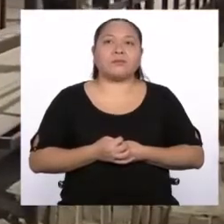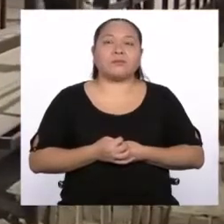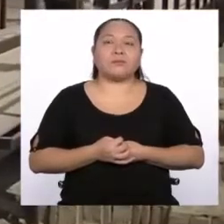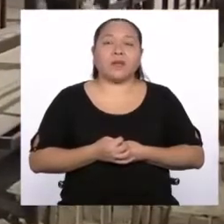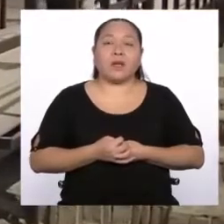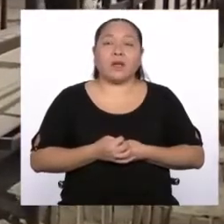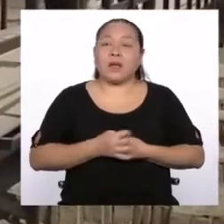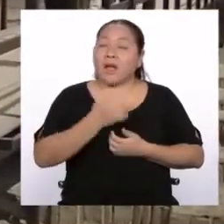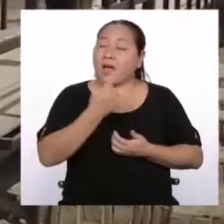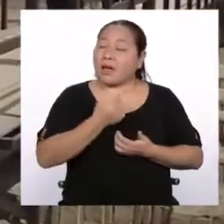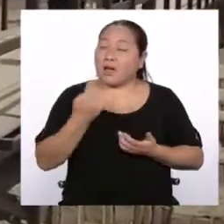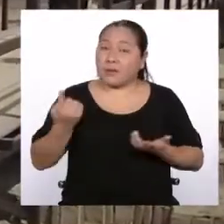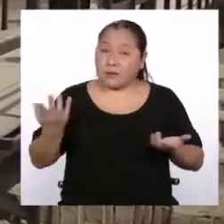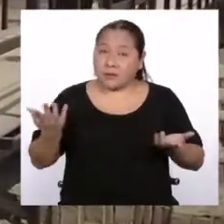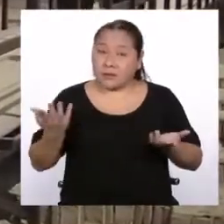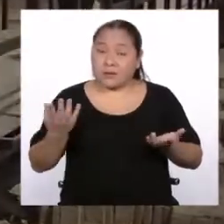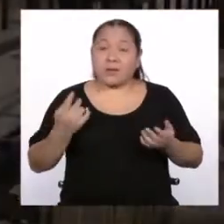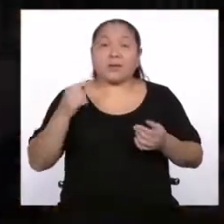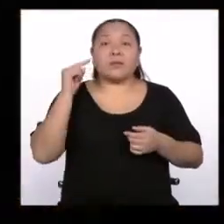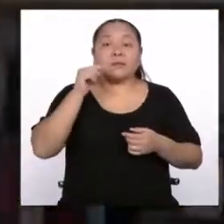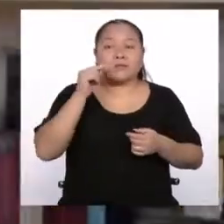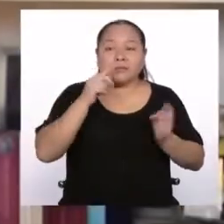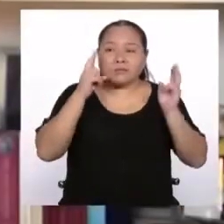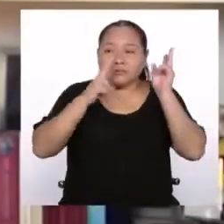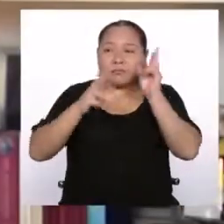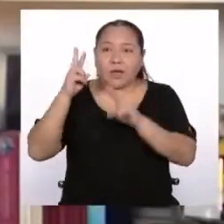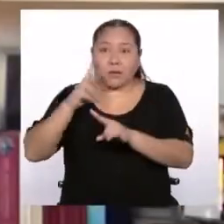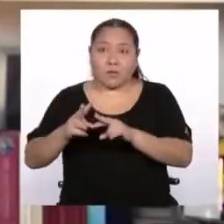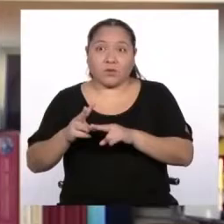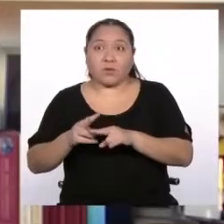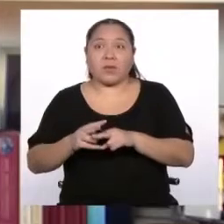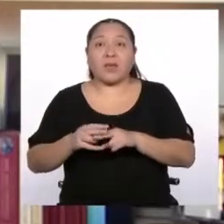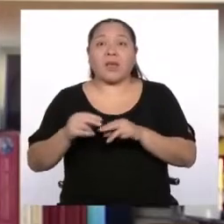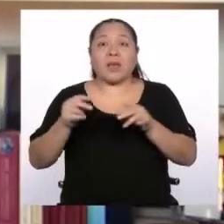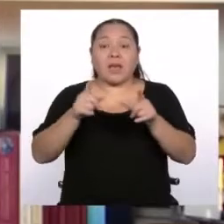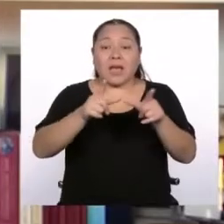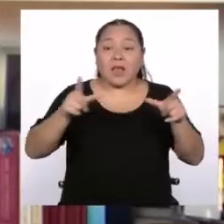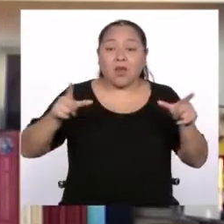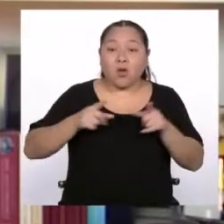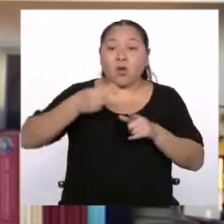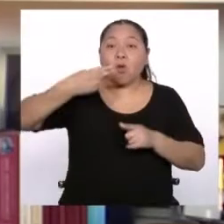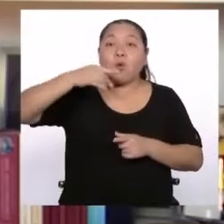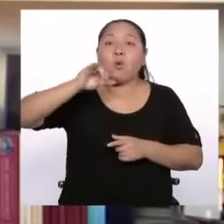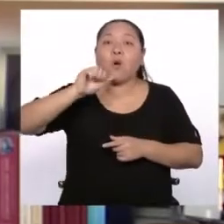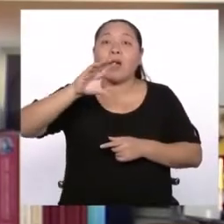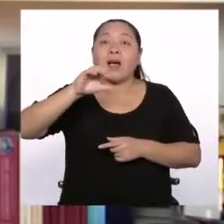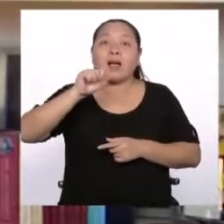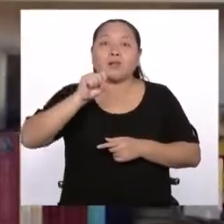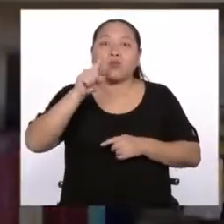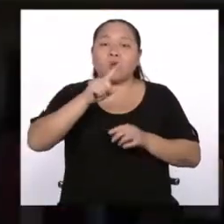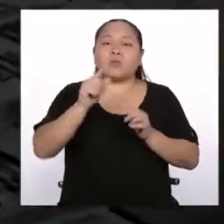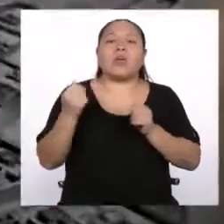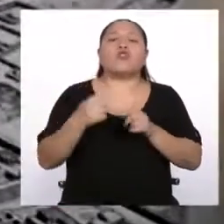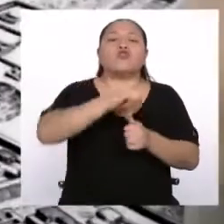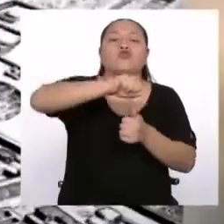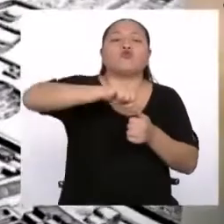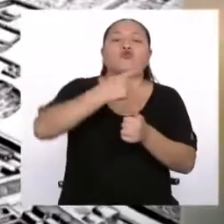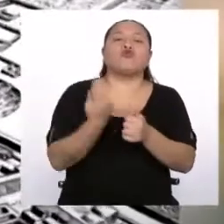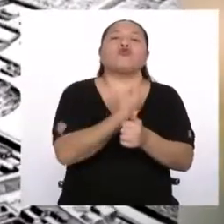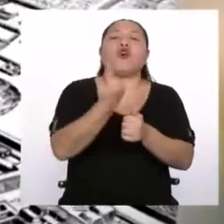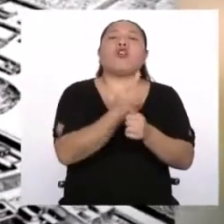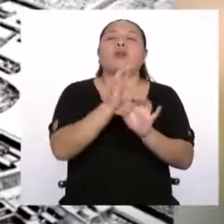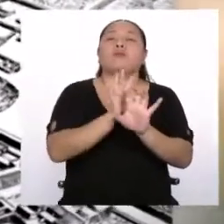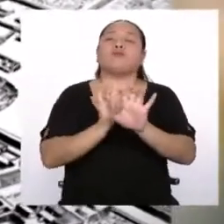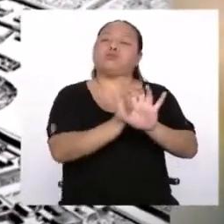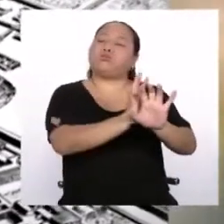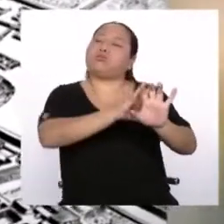Cada vez más resulta evidente que las huacas, como era en el pasado, no están aisladas de la ciudad. No son un